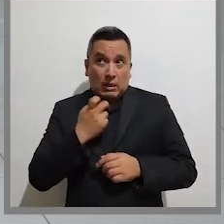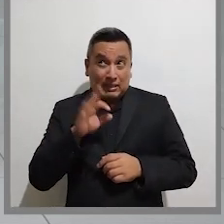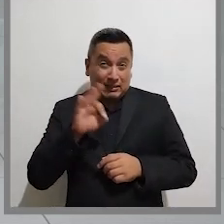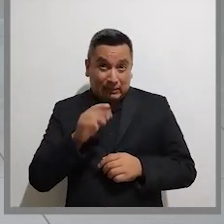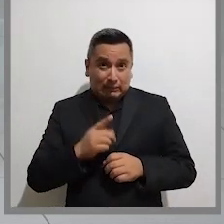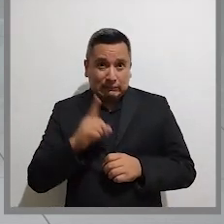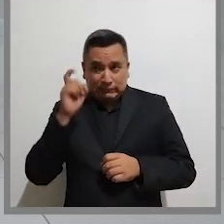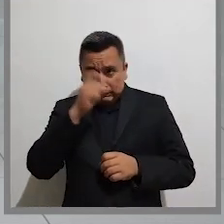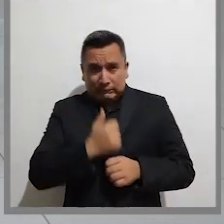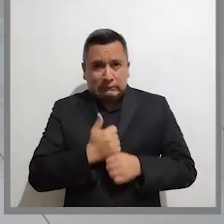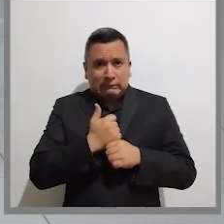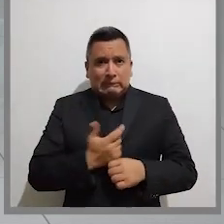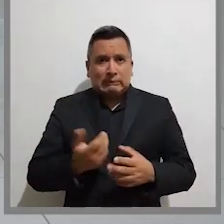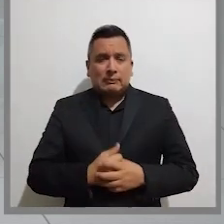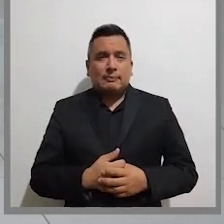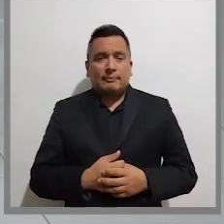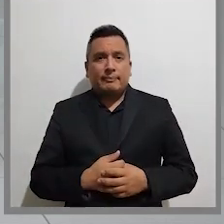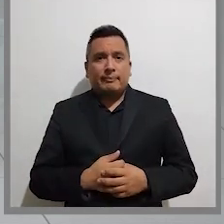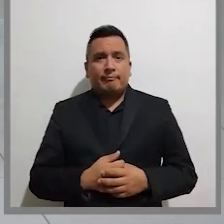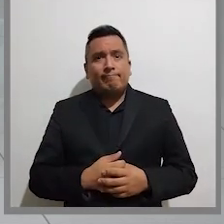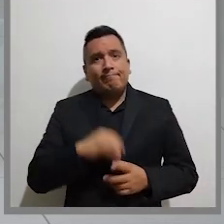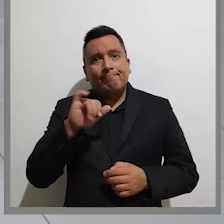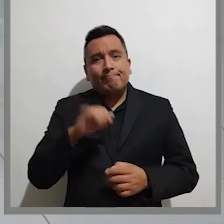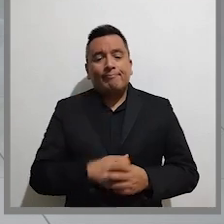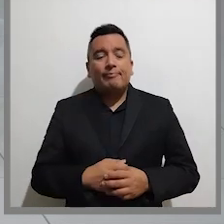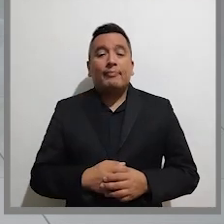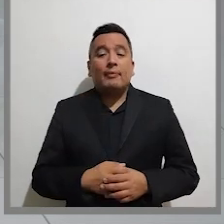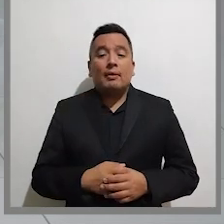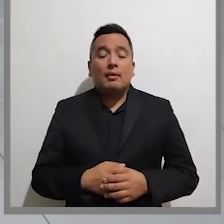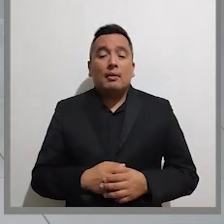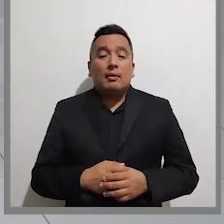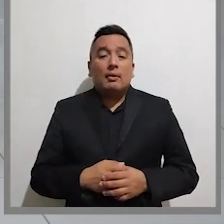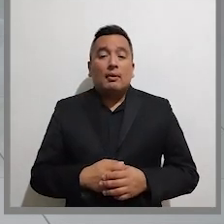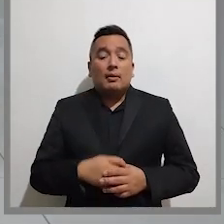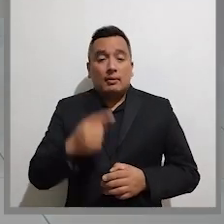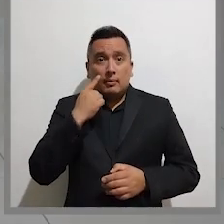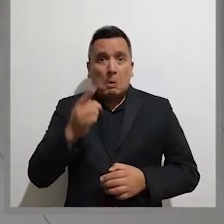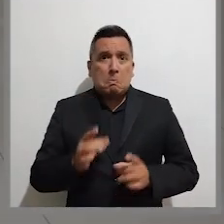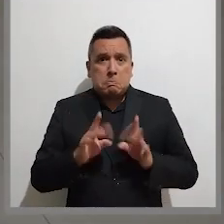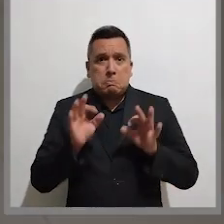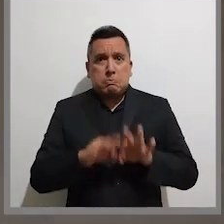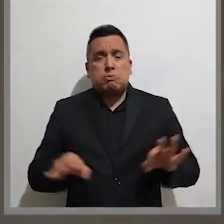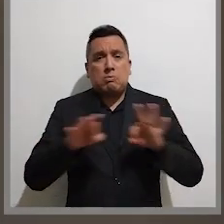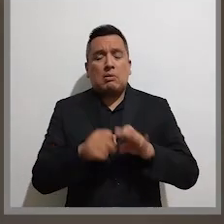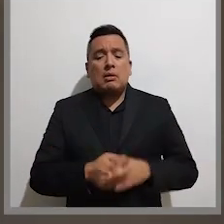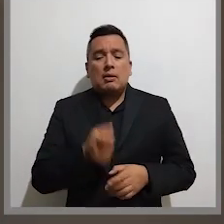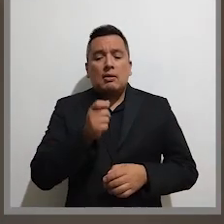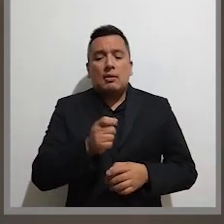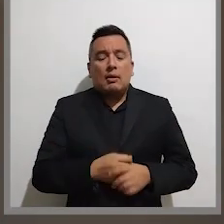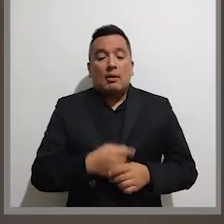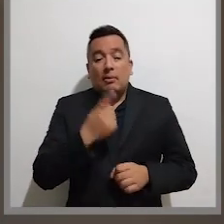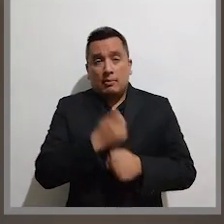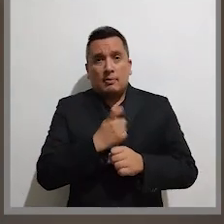es vulnerada y cuando sufre de violencia. Sí, justamente uno de los aspectos muy importantes